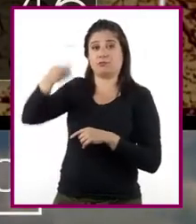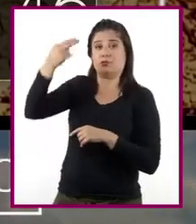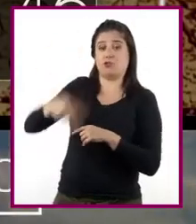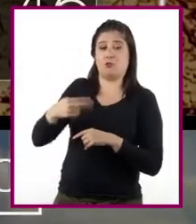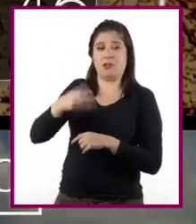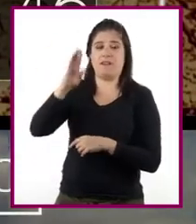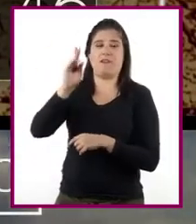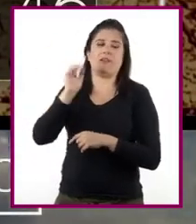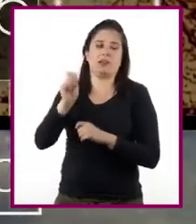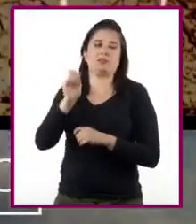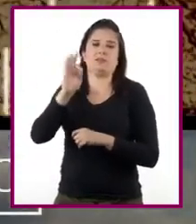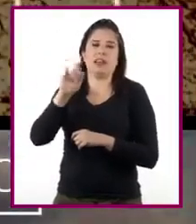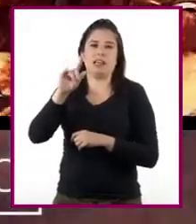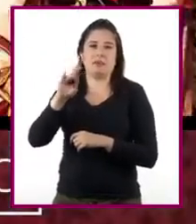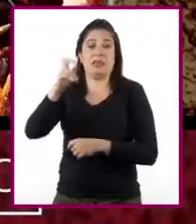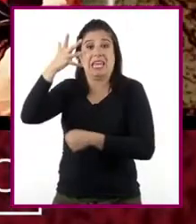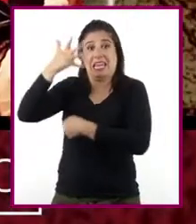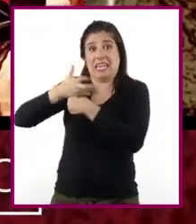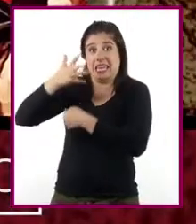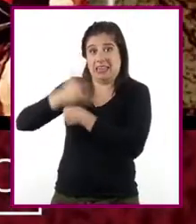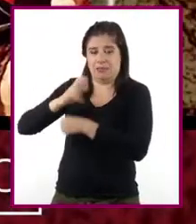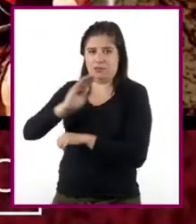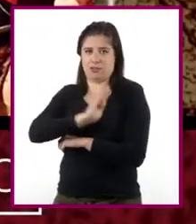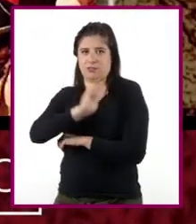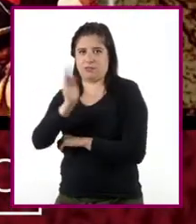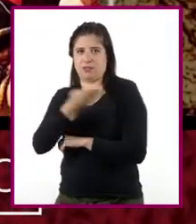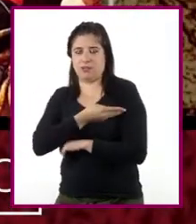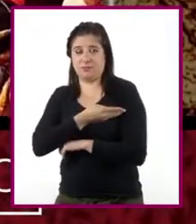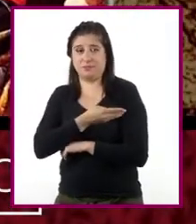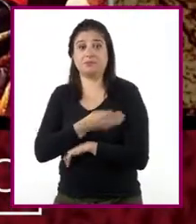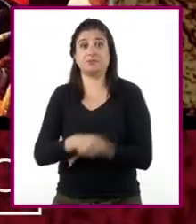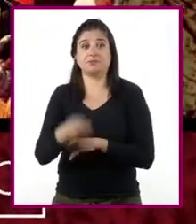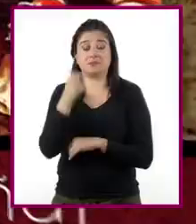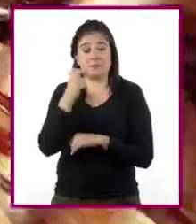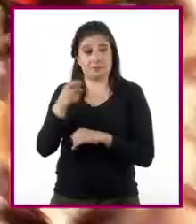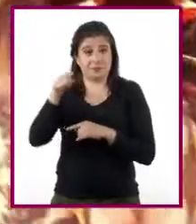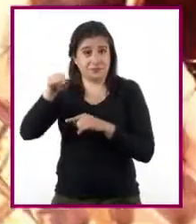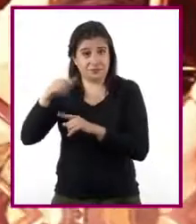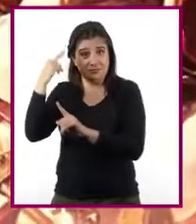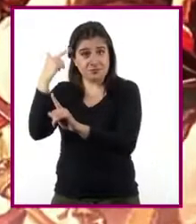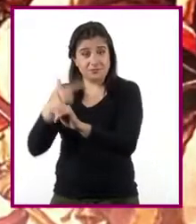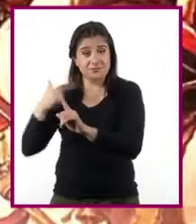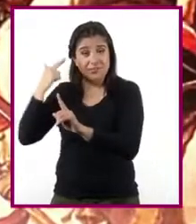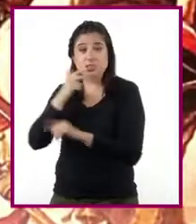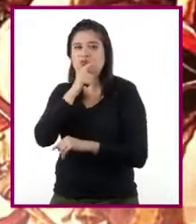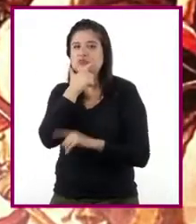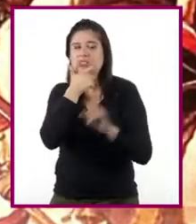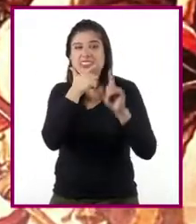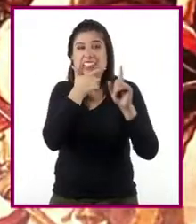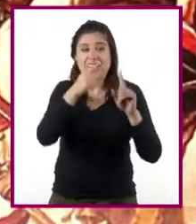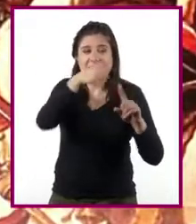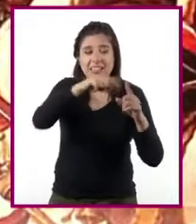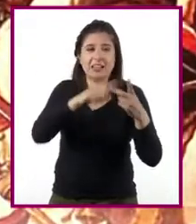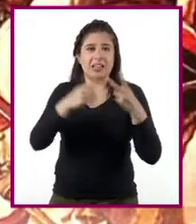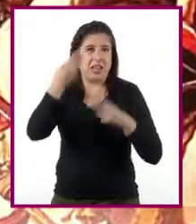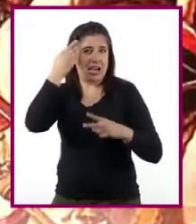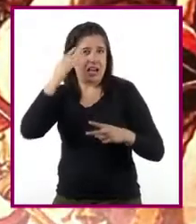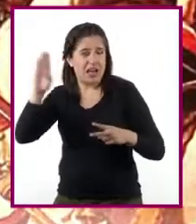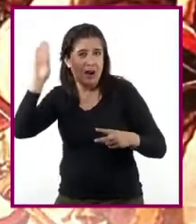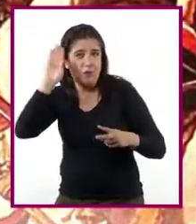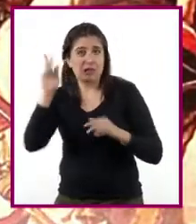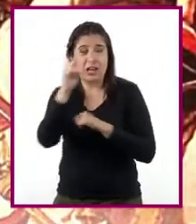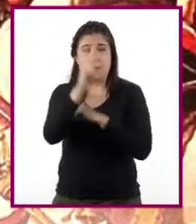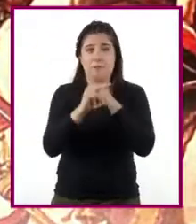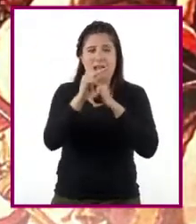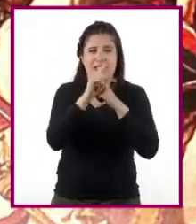Felipe V de España. Bajo el argumento de ver amenazados sus intereses, Inglaterra, Austria,